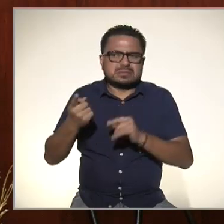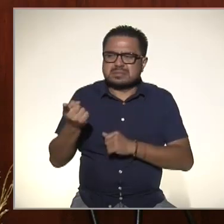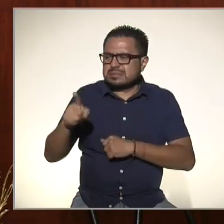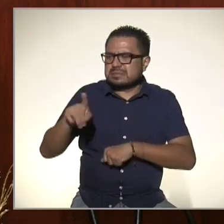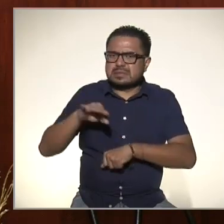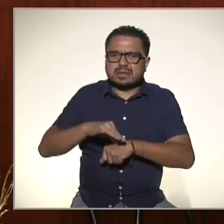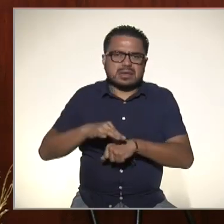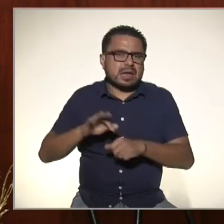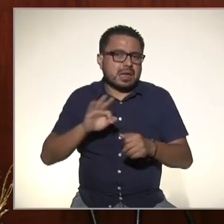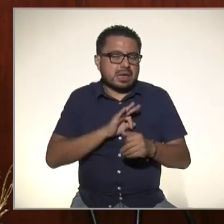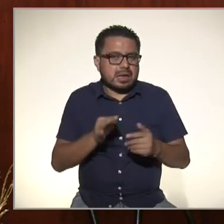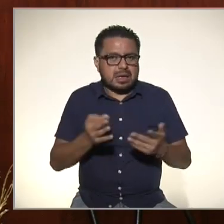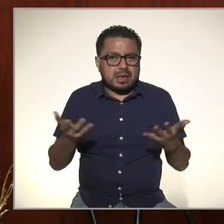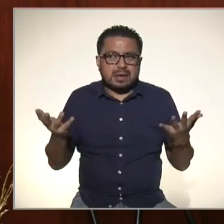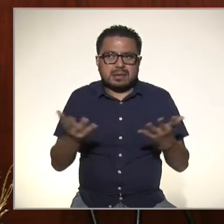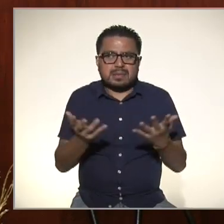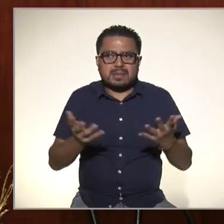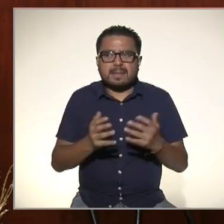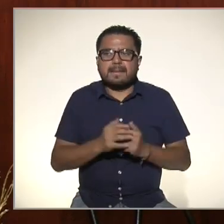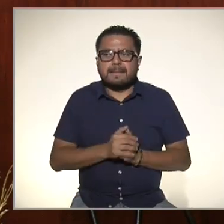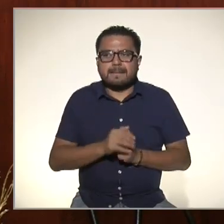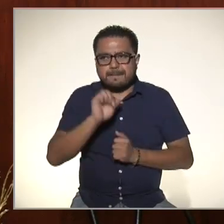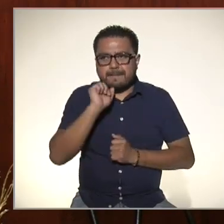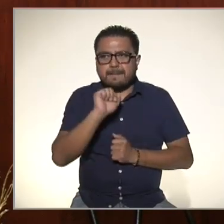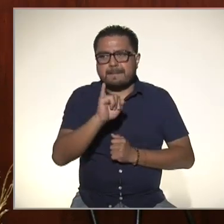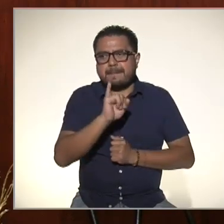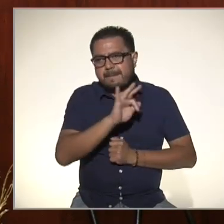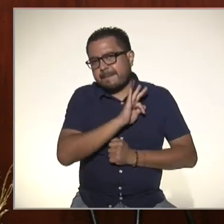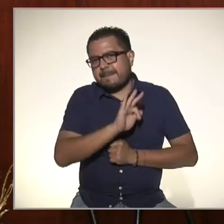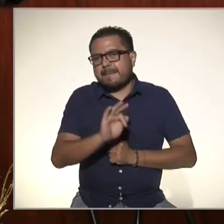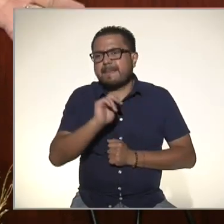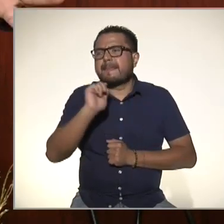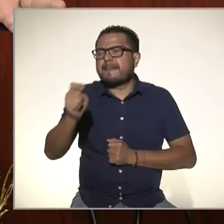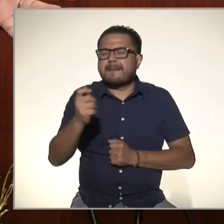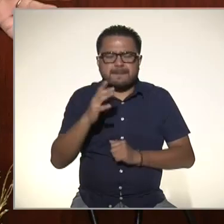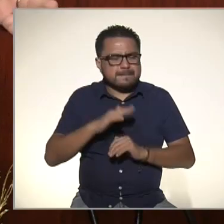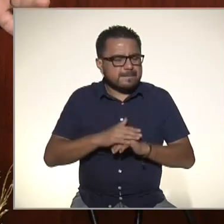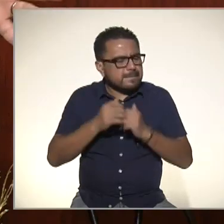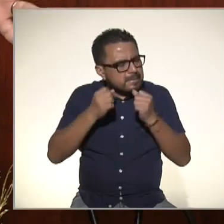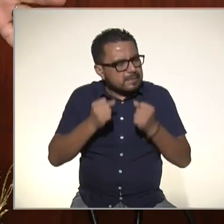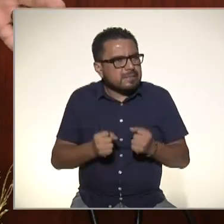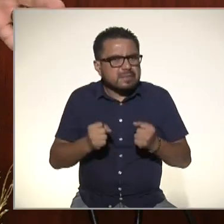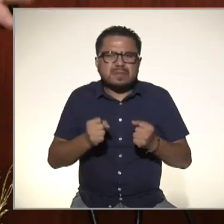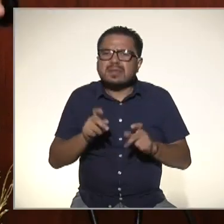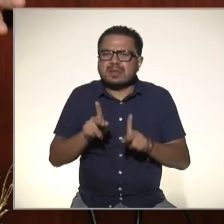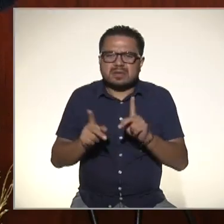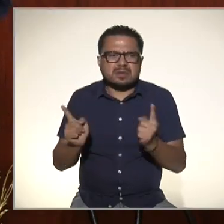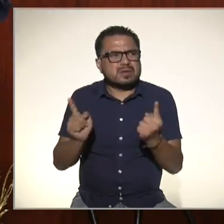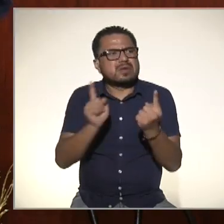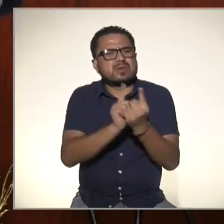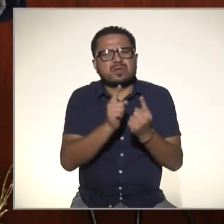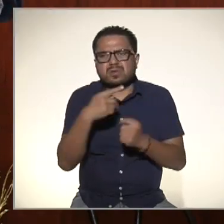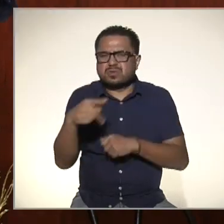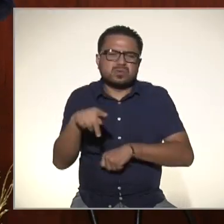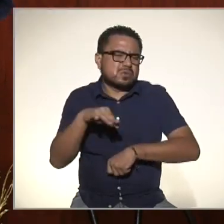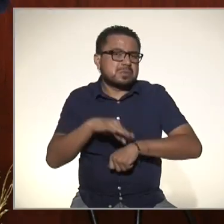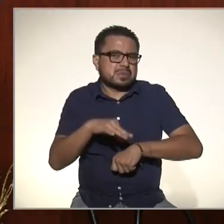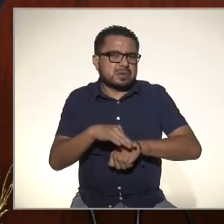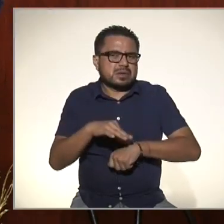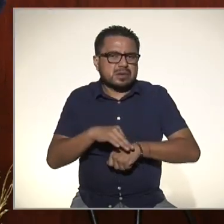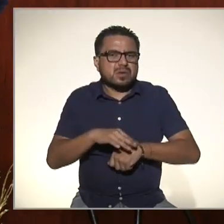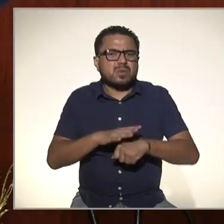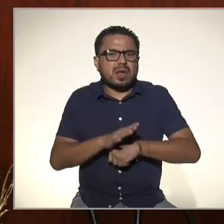para realizarlo. Entonces, lo que sí puede presentar y que seguramente lo va a platicar con su médico tratante es